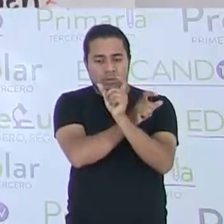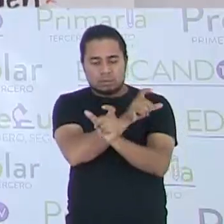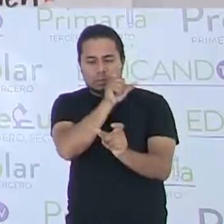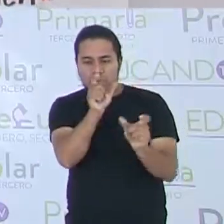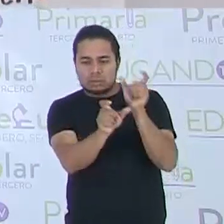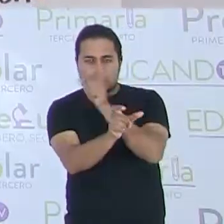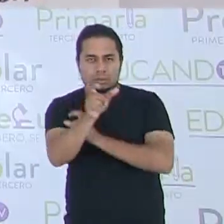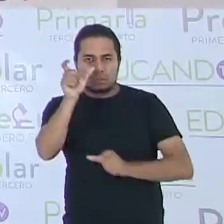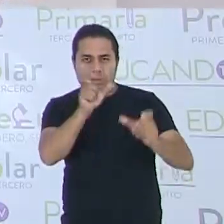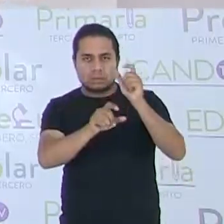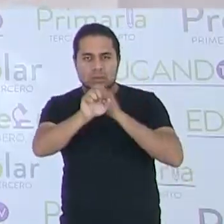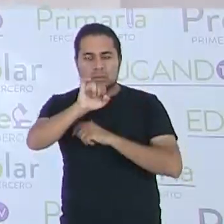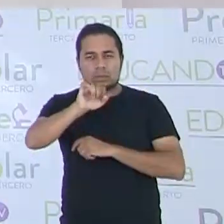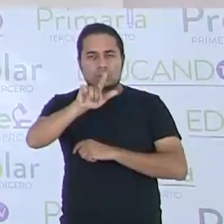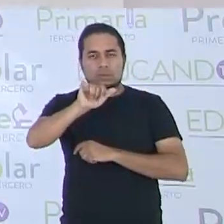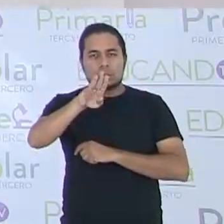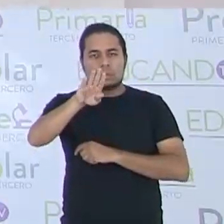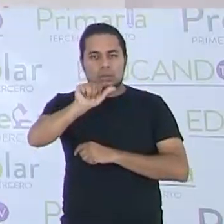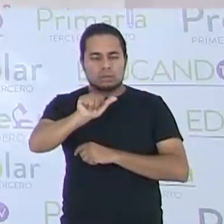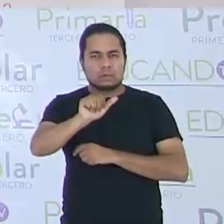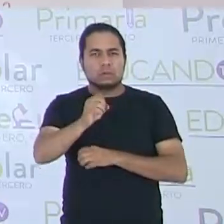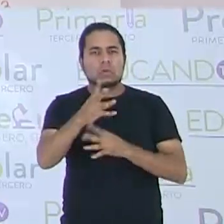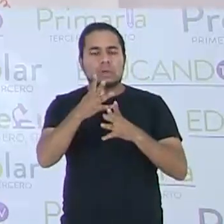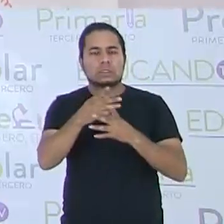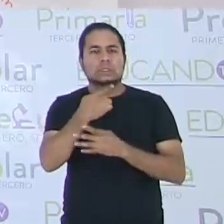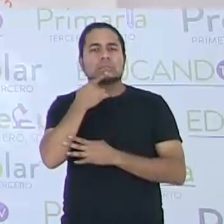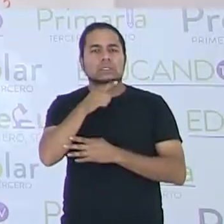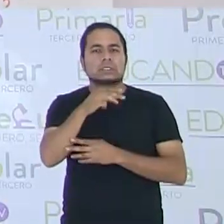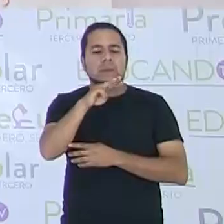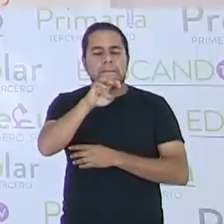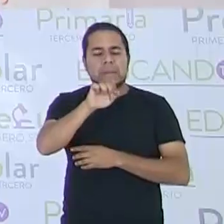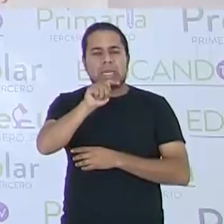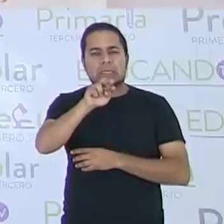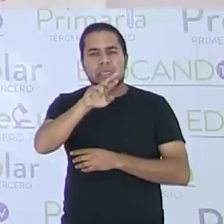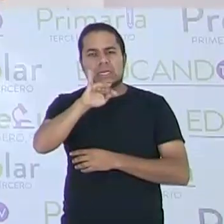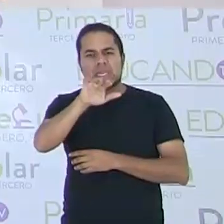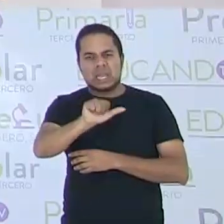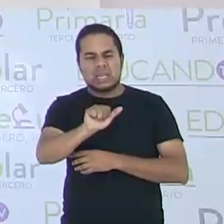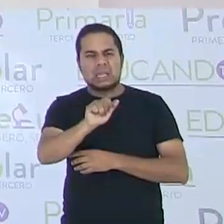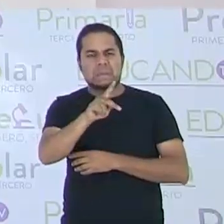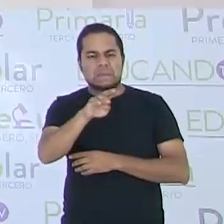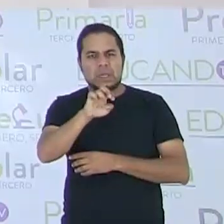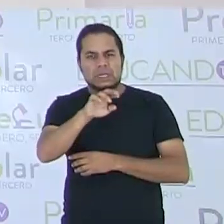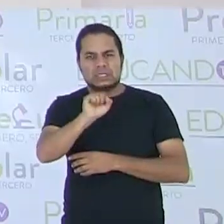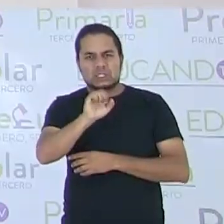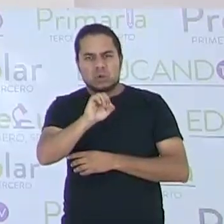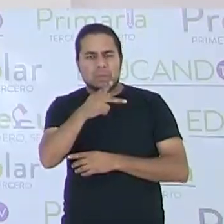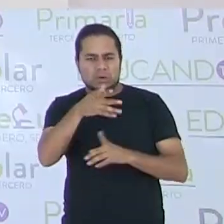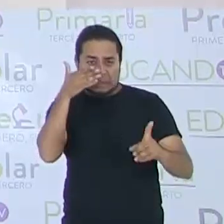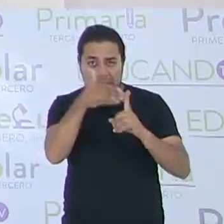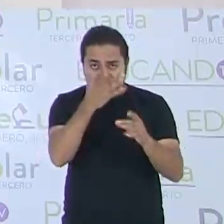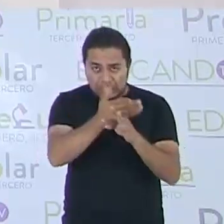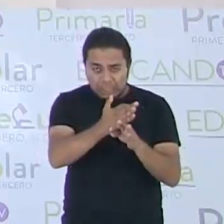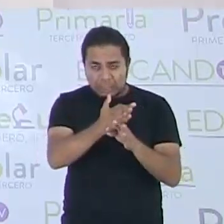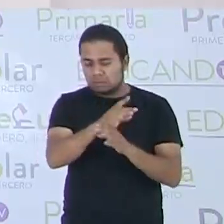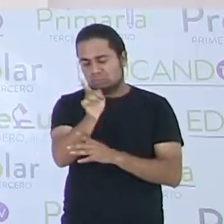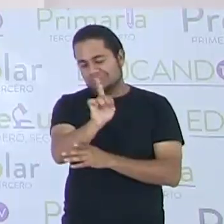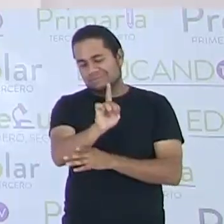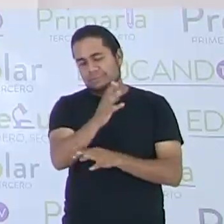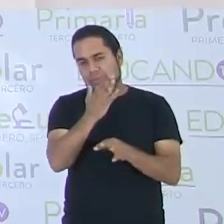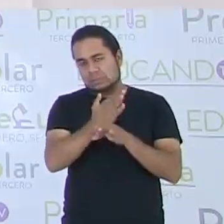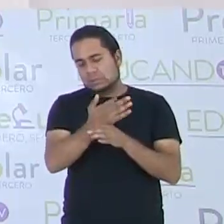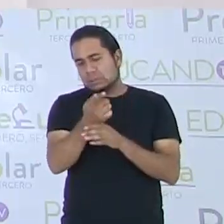verso, encontraríamos lo que se llama la métrica del verso. Pero como ese no es nuestro objetivo, en este